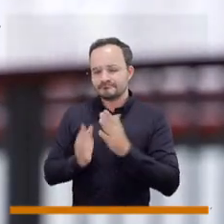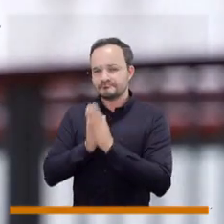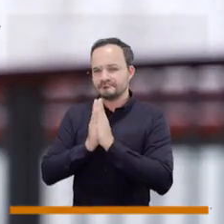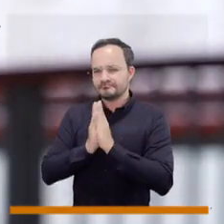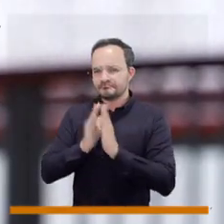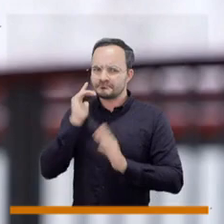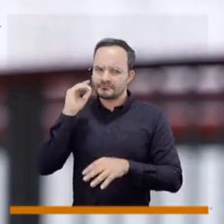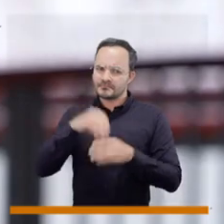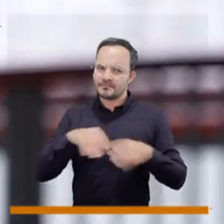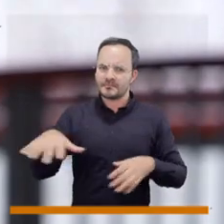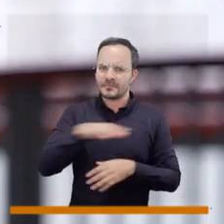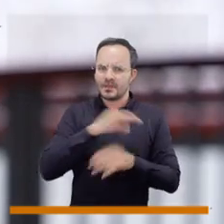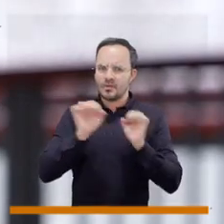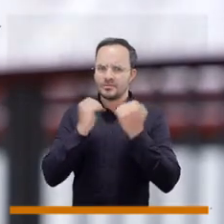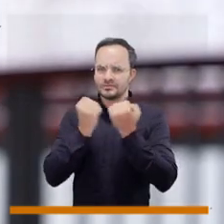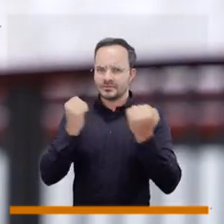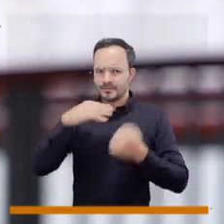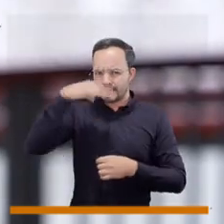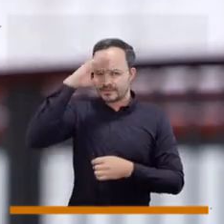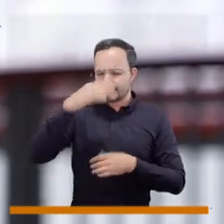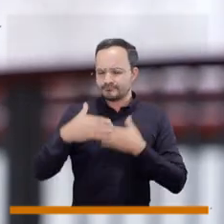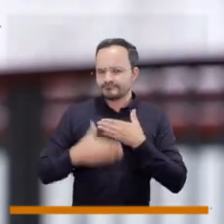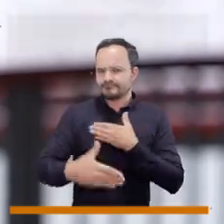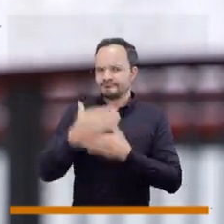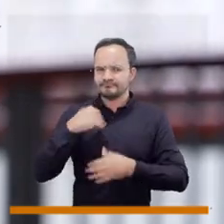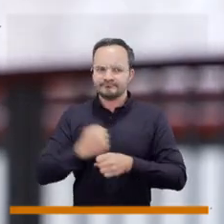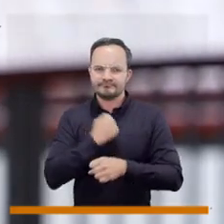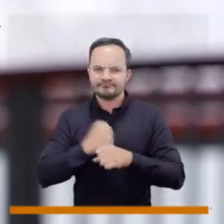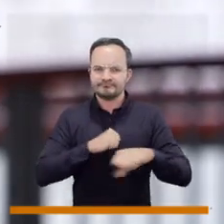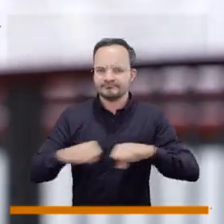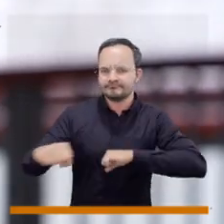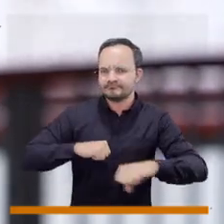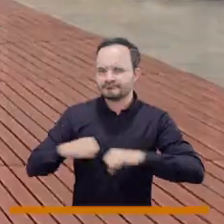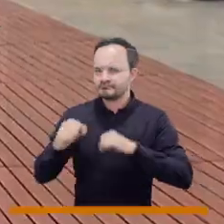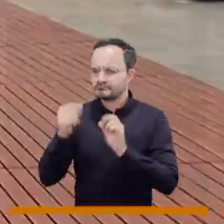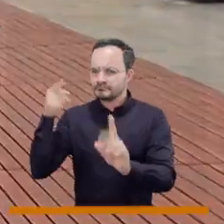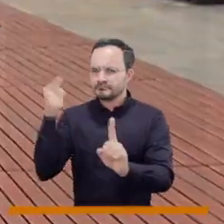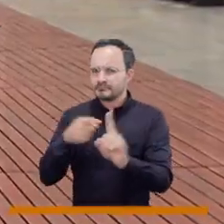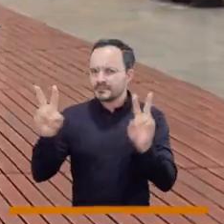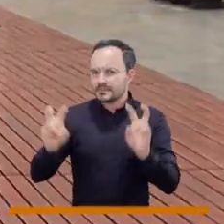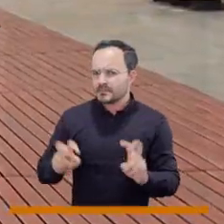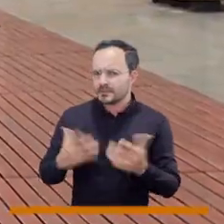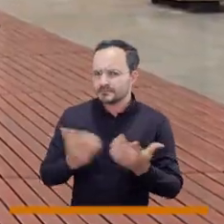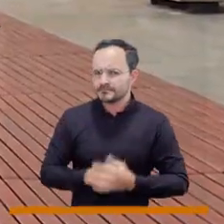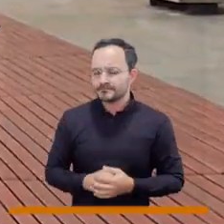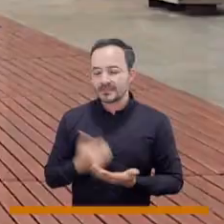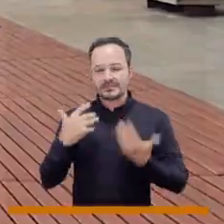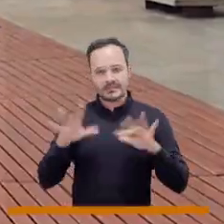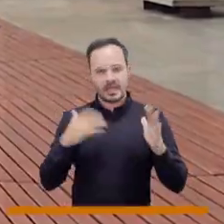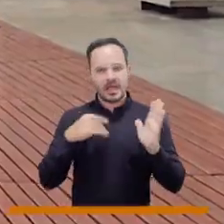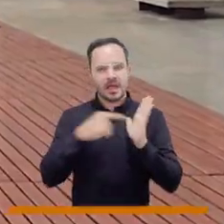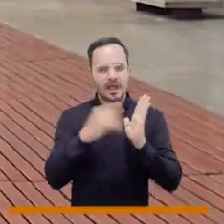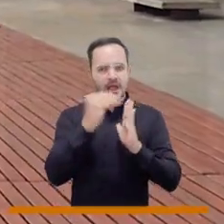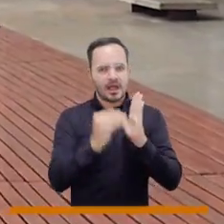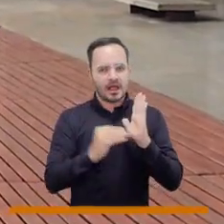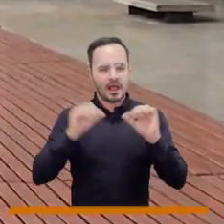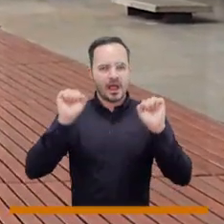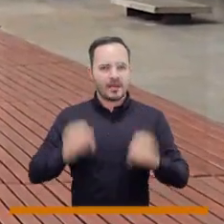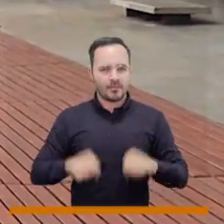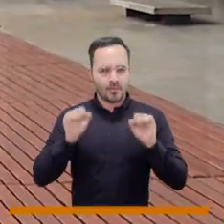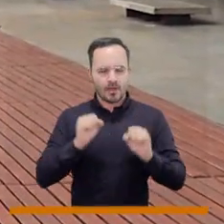otro tema de su agenda en el Consejo de la Ciudad, la libertad religiosa. Se aprobó una política pública